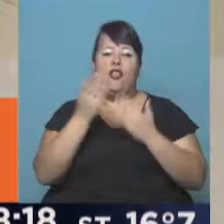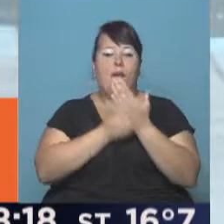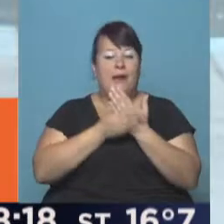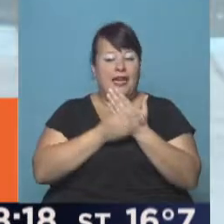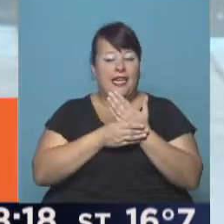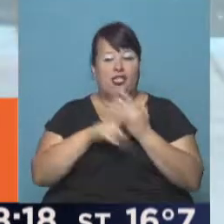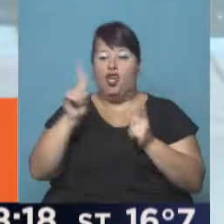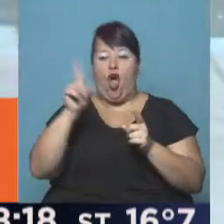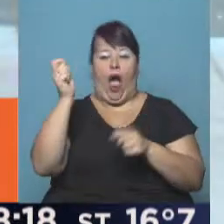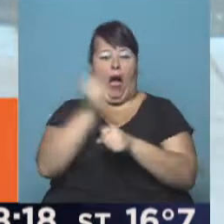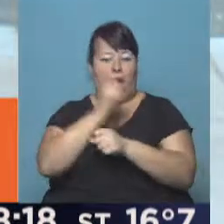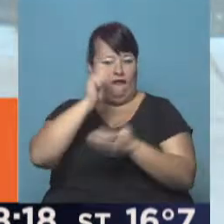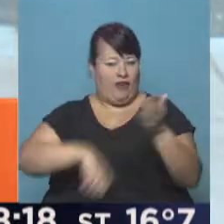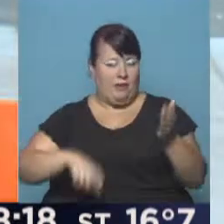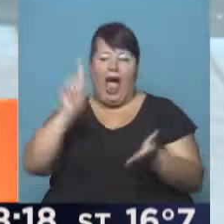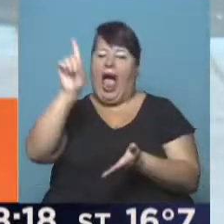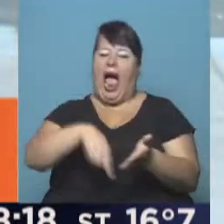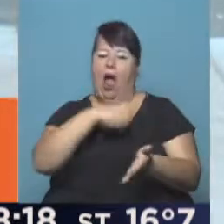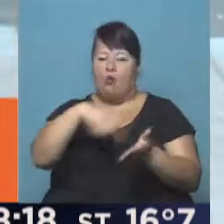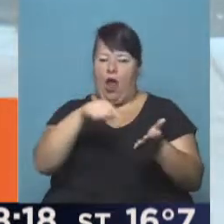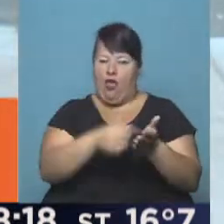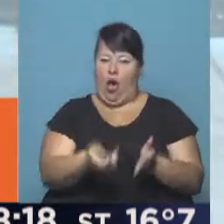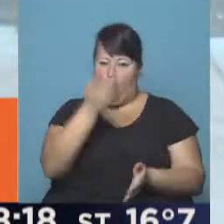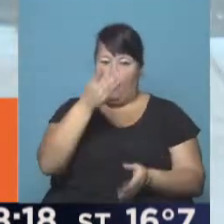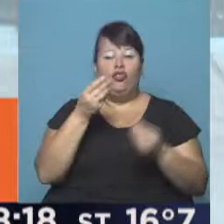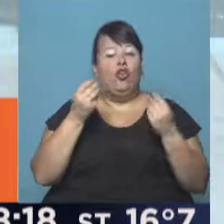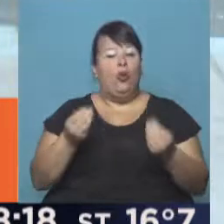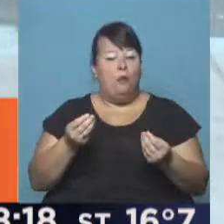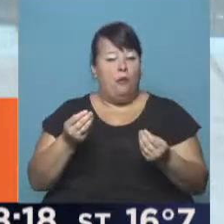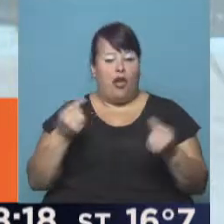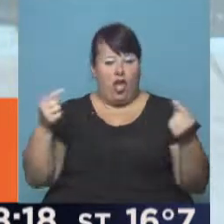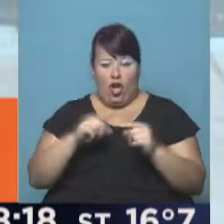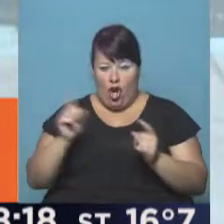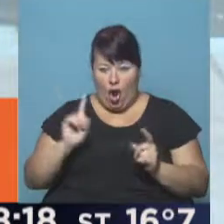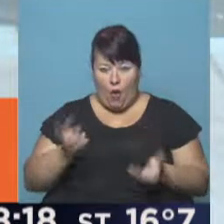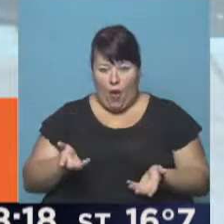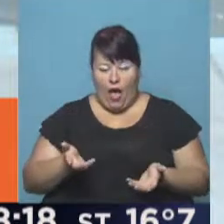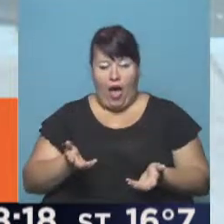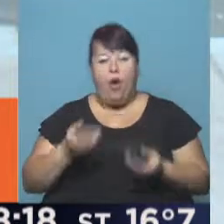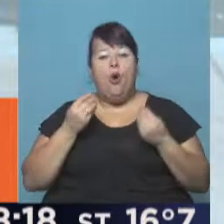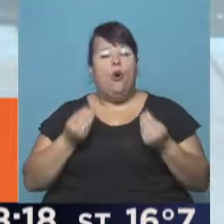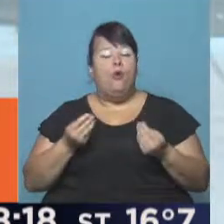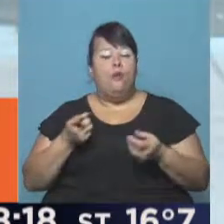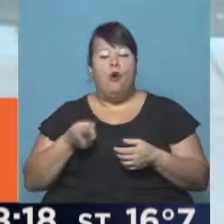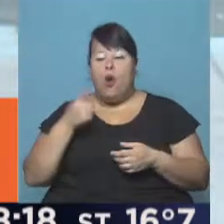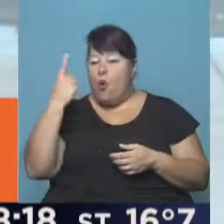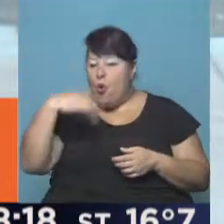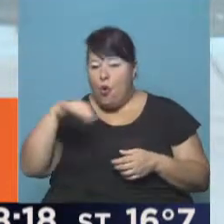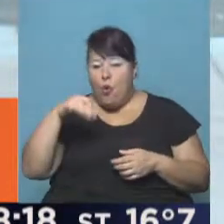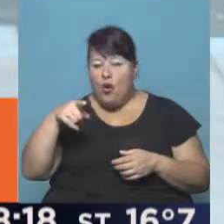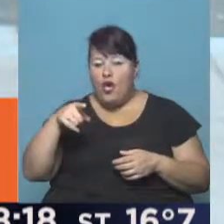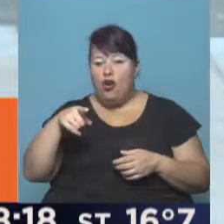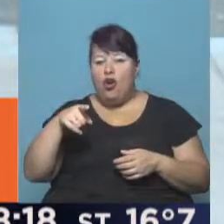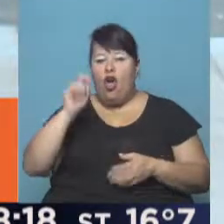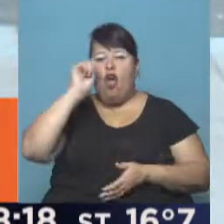que no lo homologue que bt este aumento porque no corresponde ya que es el único